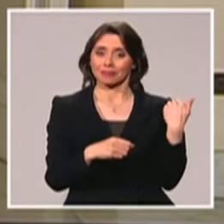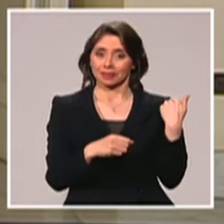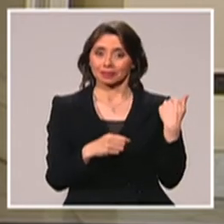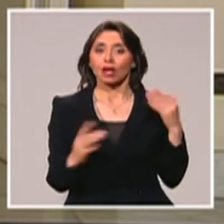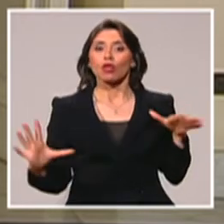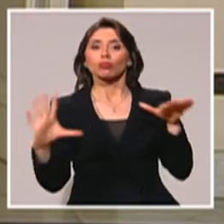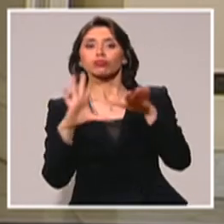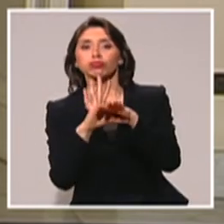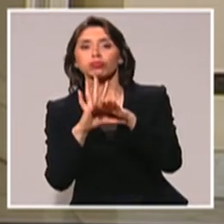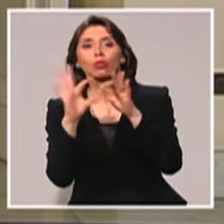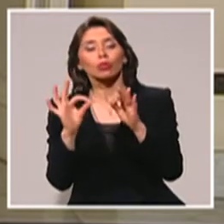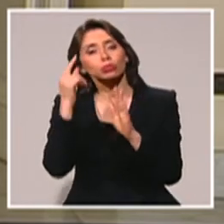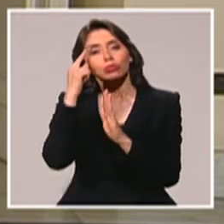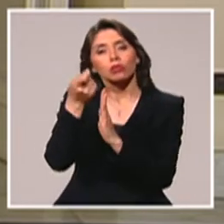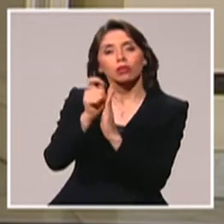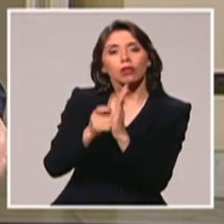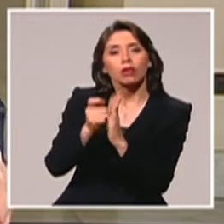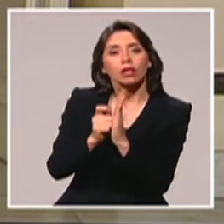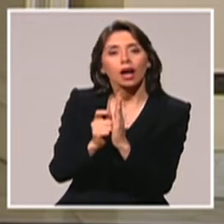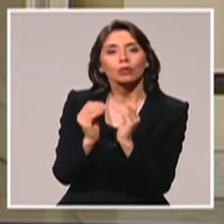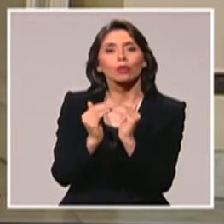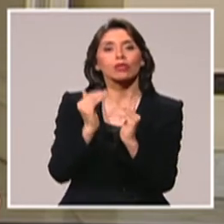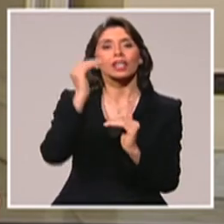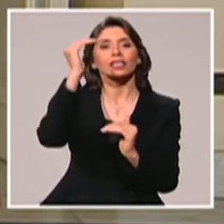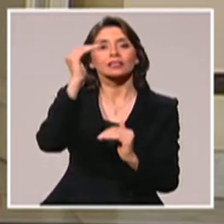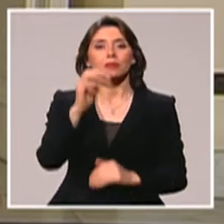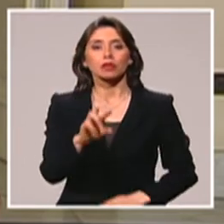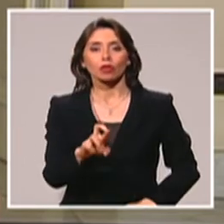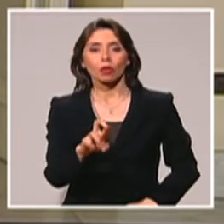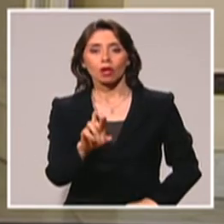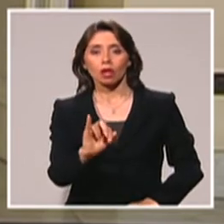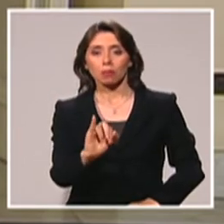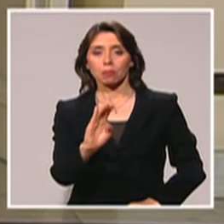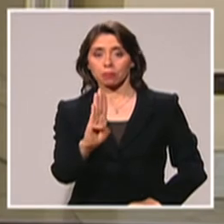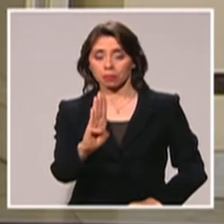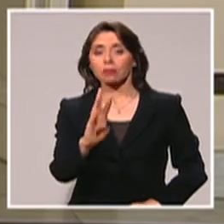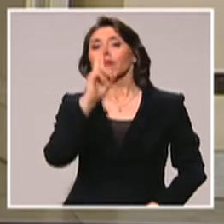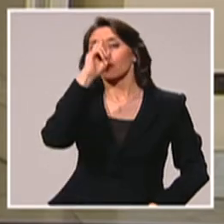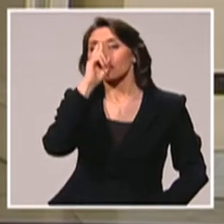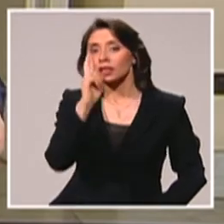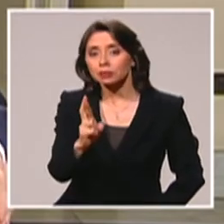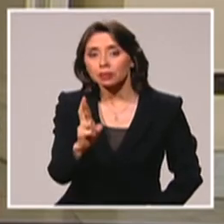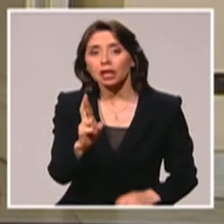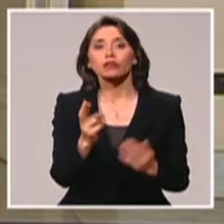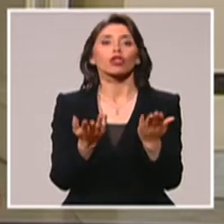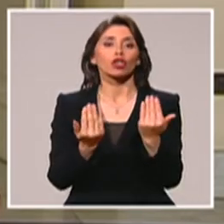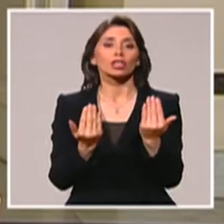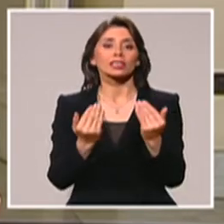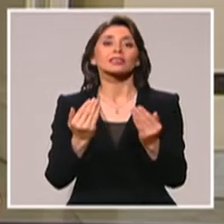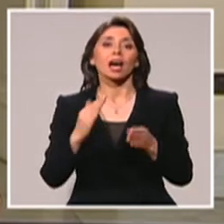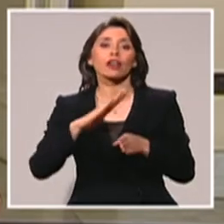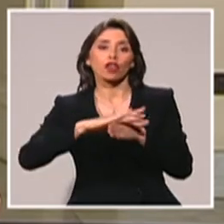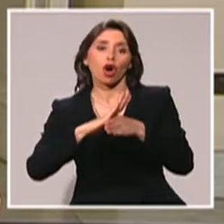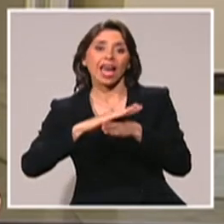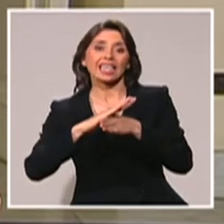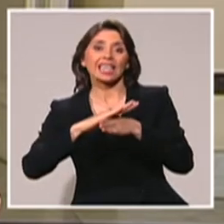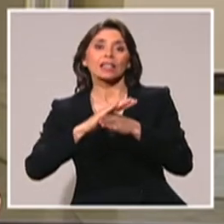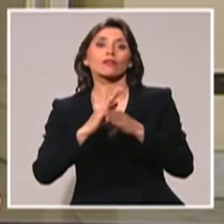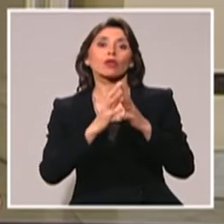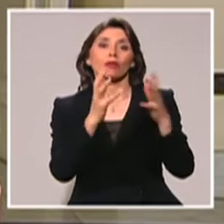línea con las expectativas de crecimiento del producto interno bruto y respetando los necesarios equilibrios macroeconómicos